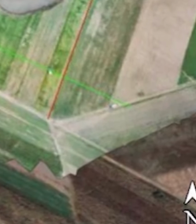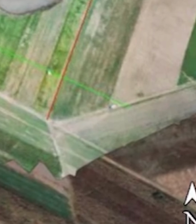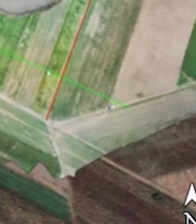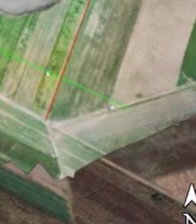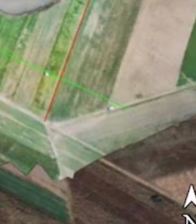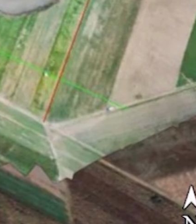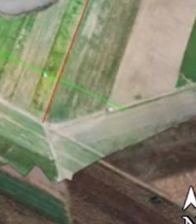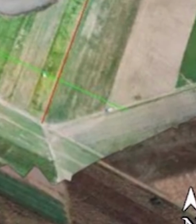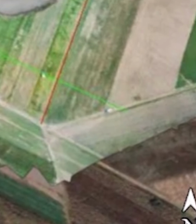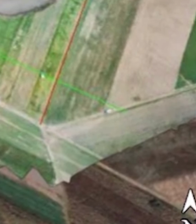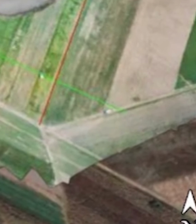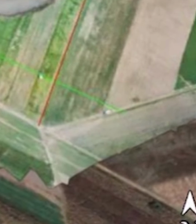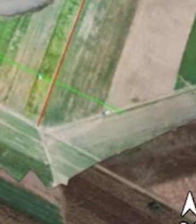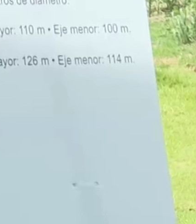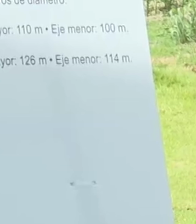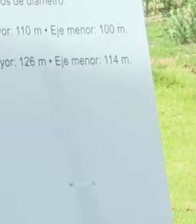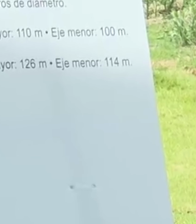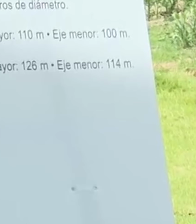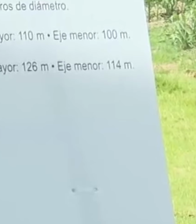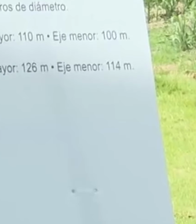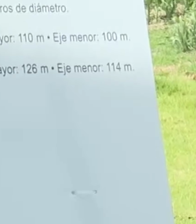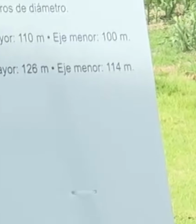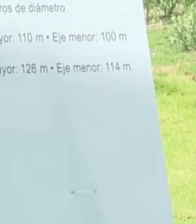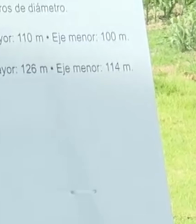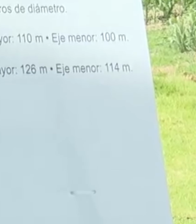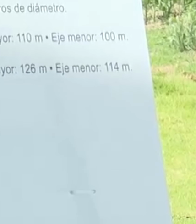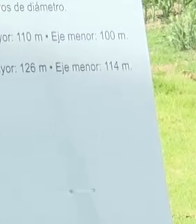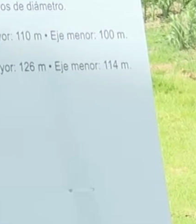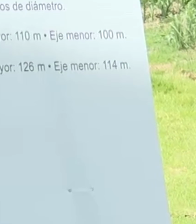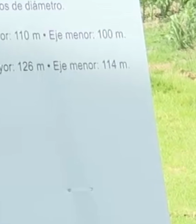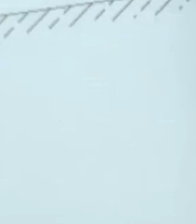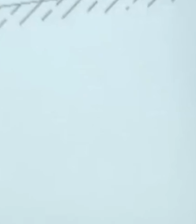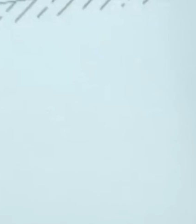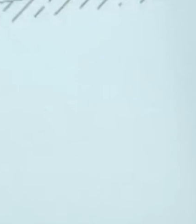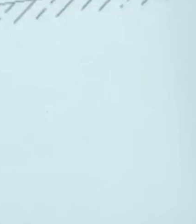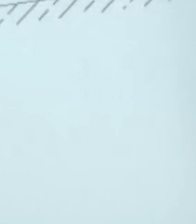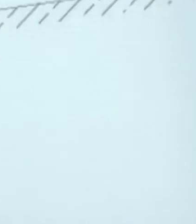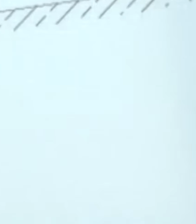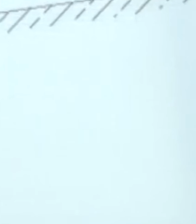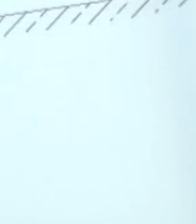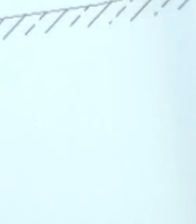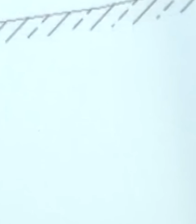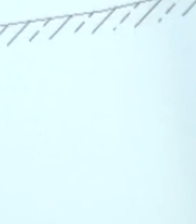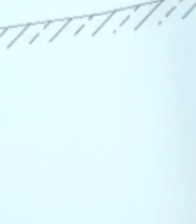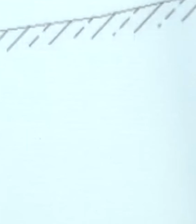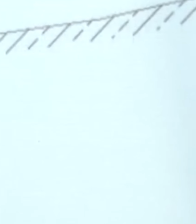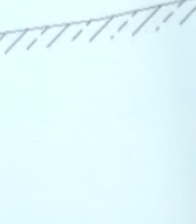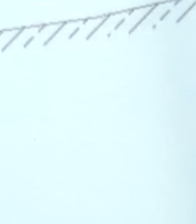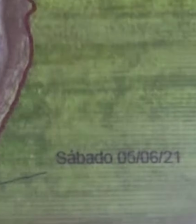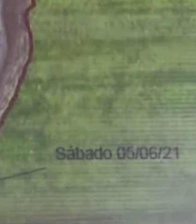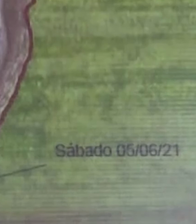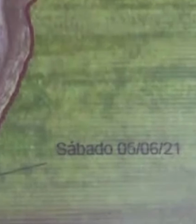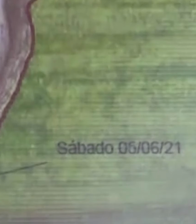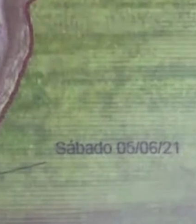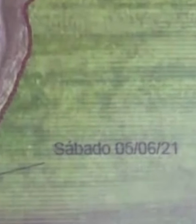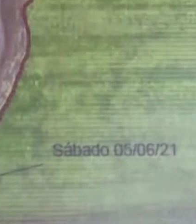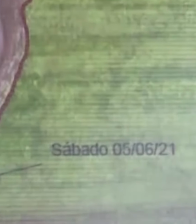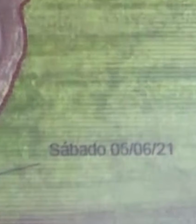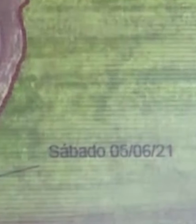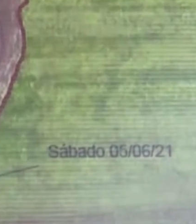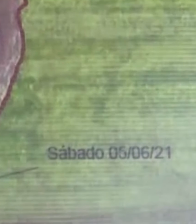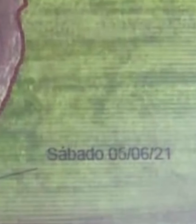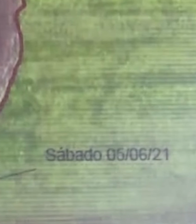el día que emitieron el comunicado, los investigadores se encontraban realizando trabajos de campo en la zona del socavón.